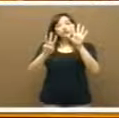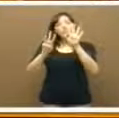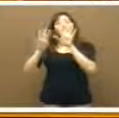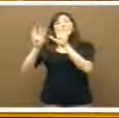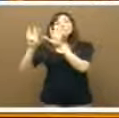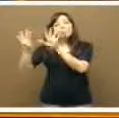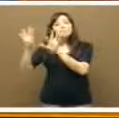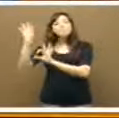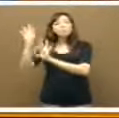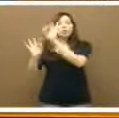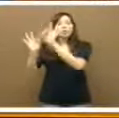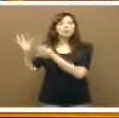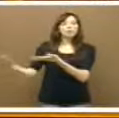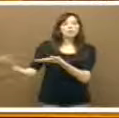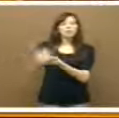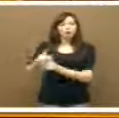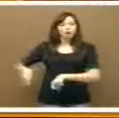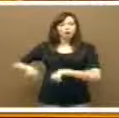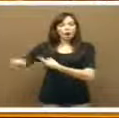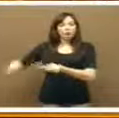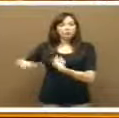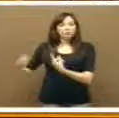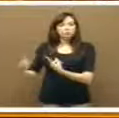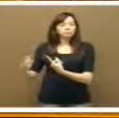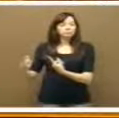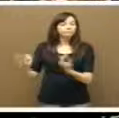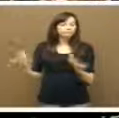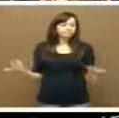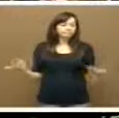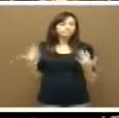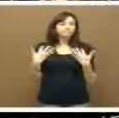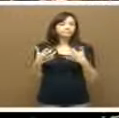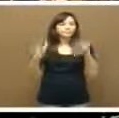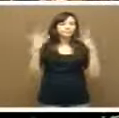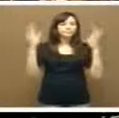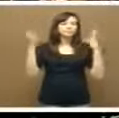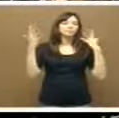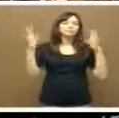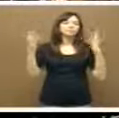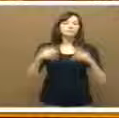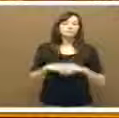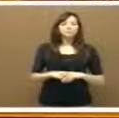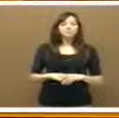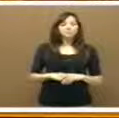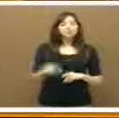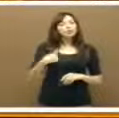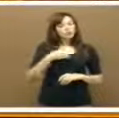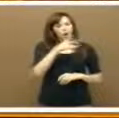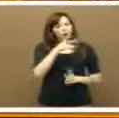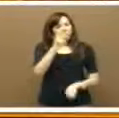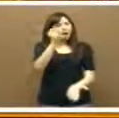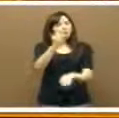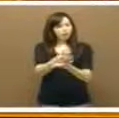los gastos. Y le reto a que, si es verdad